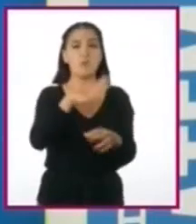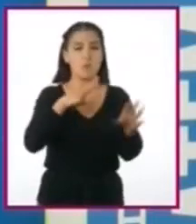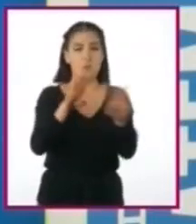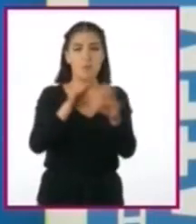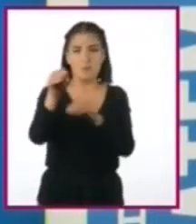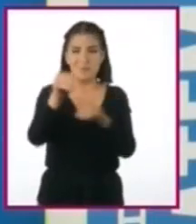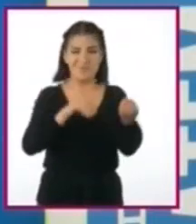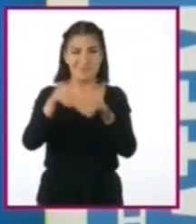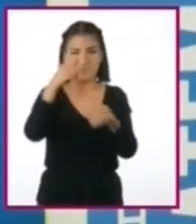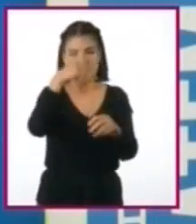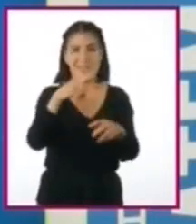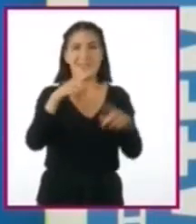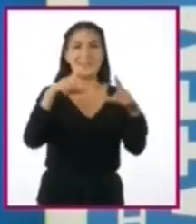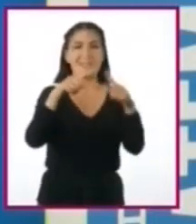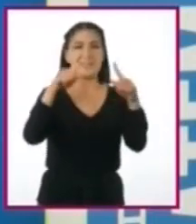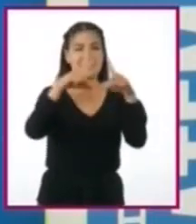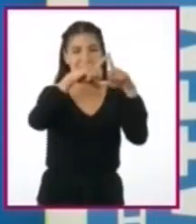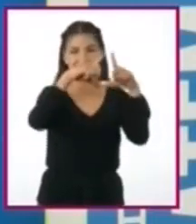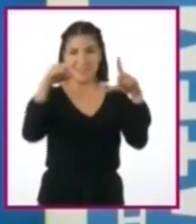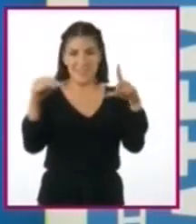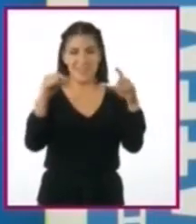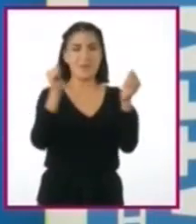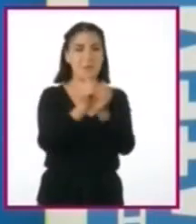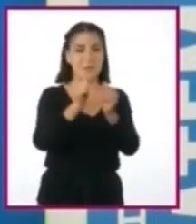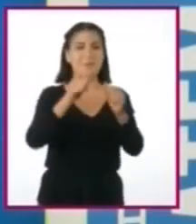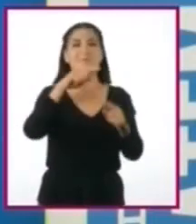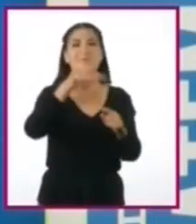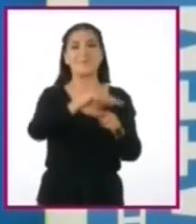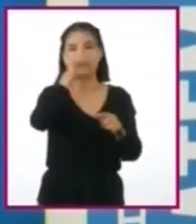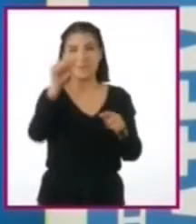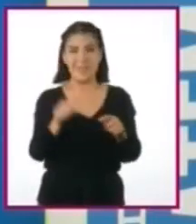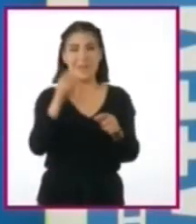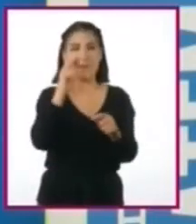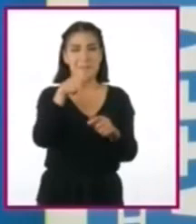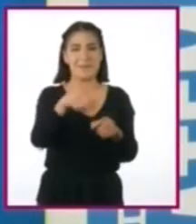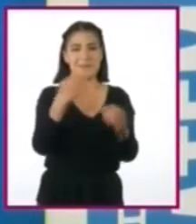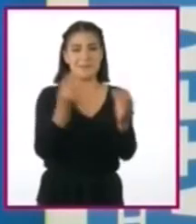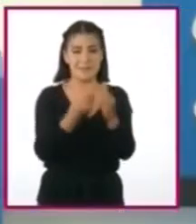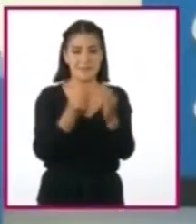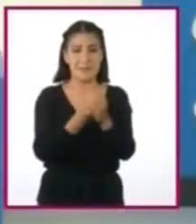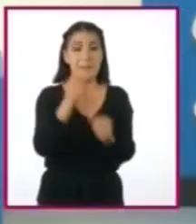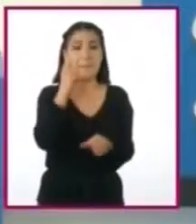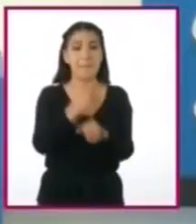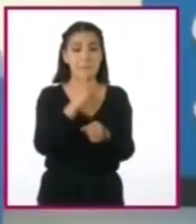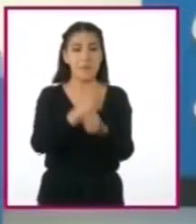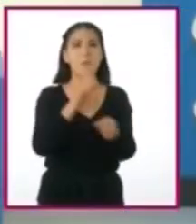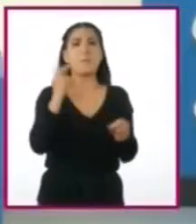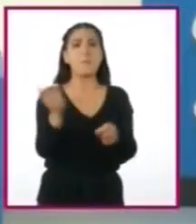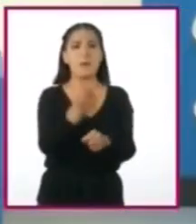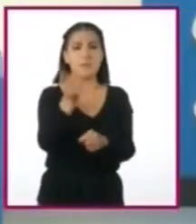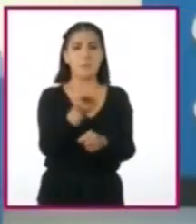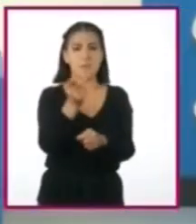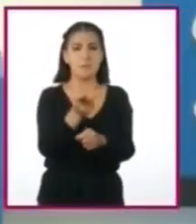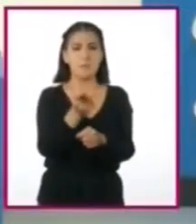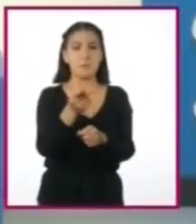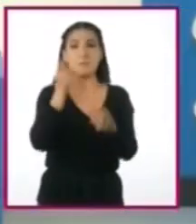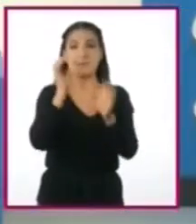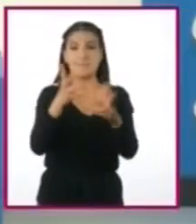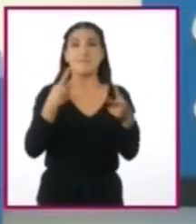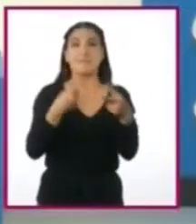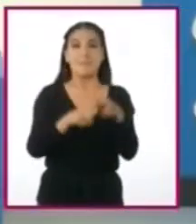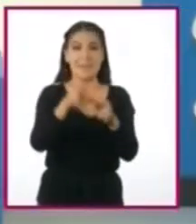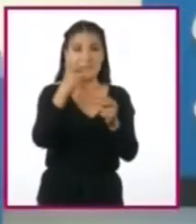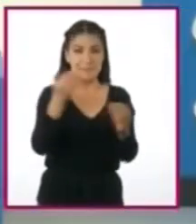recomiendo que la usen para practicar la clase. La primera pregunta, y para empezar esta